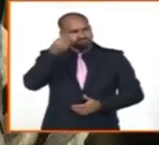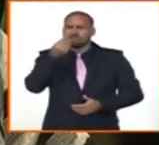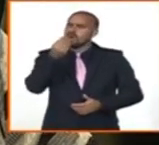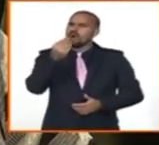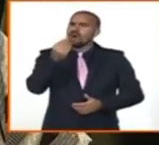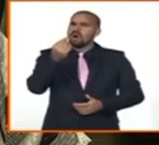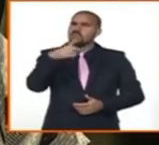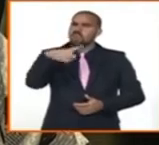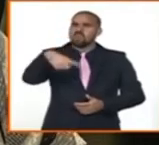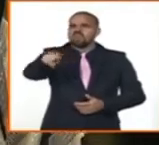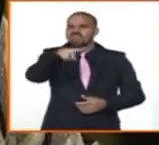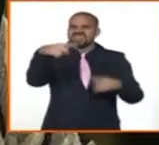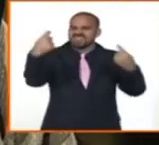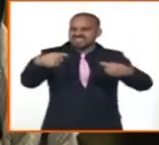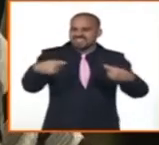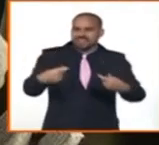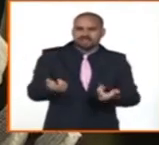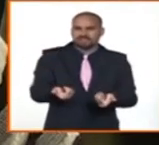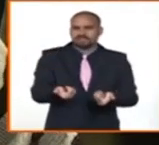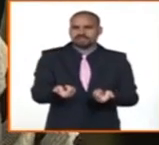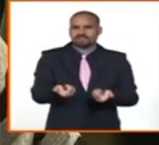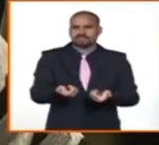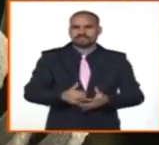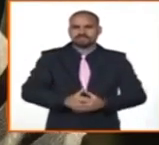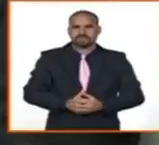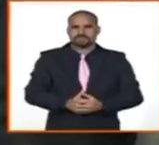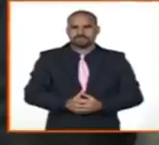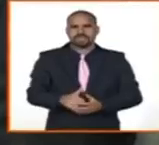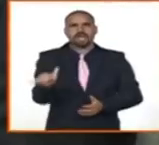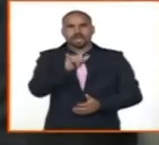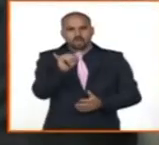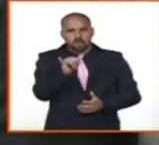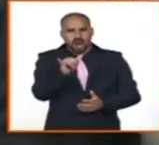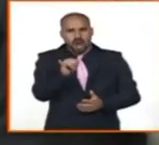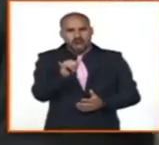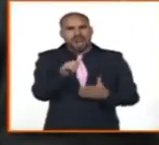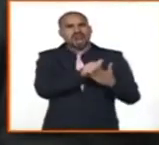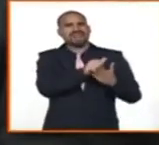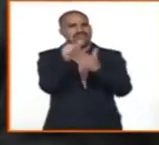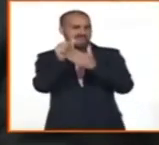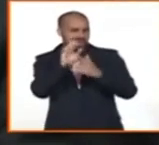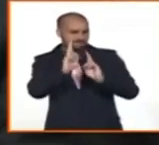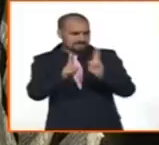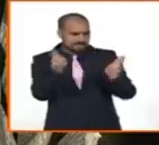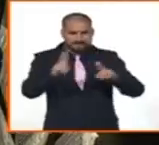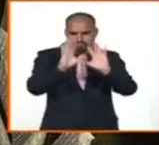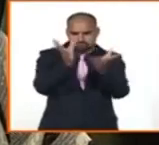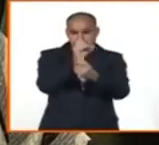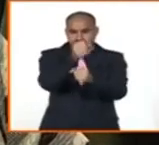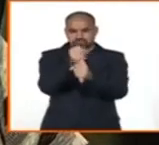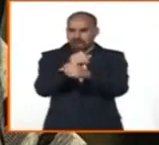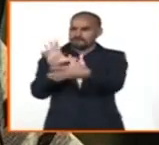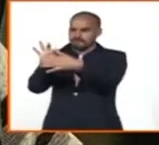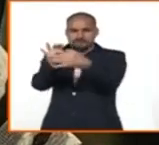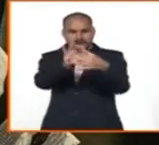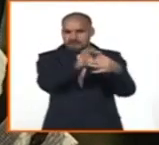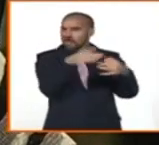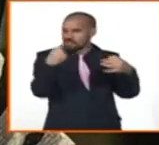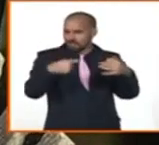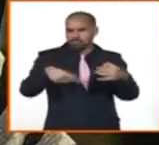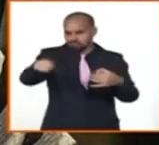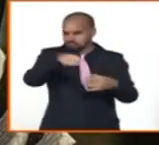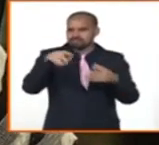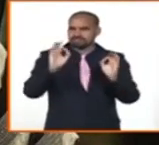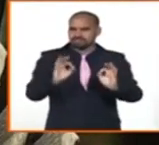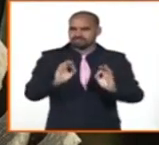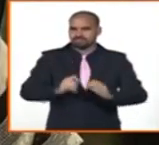estén de alguna manera dirigiendo ese proceso de articulación. Mi pedido es este, ¿no? Debido